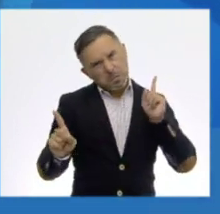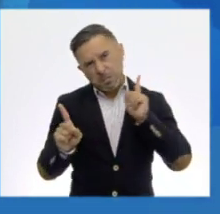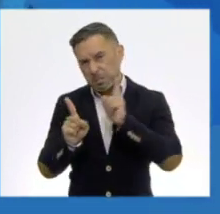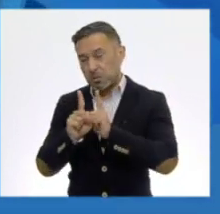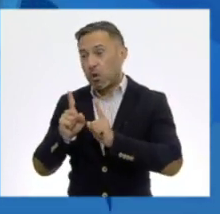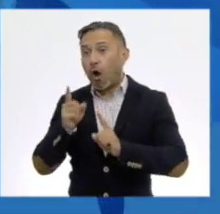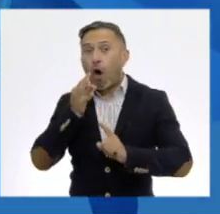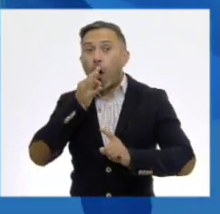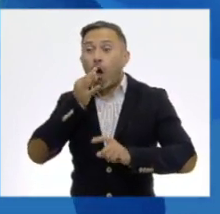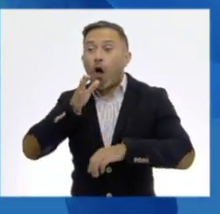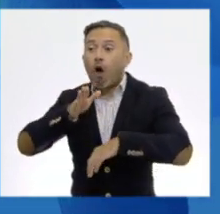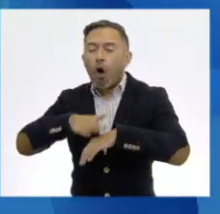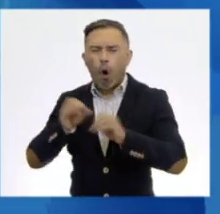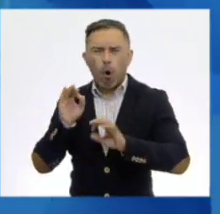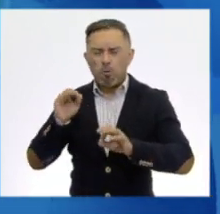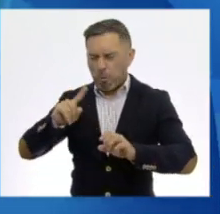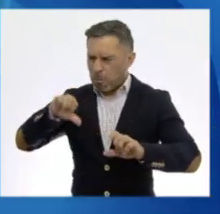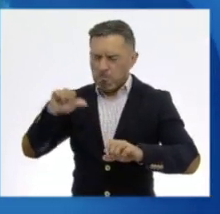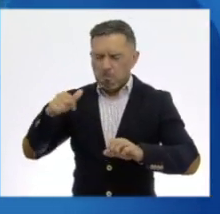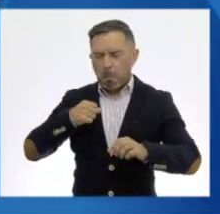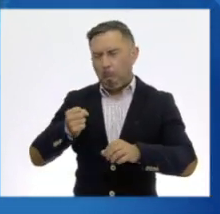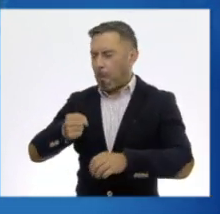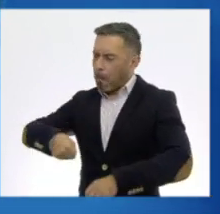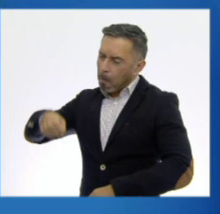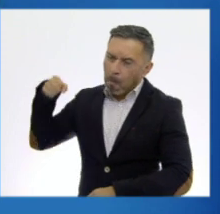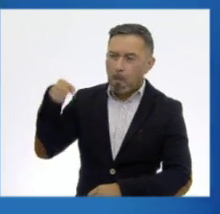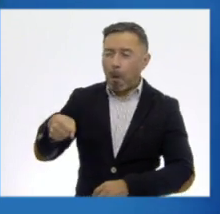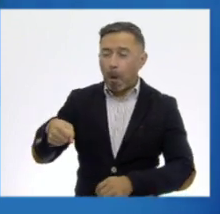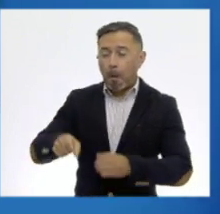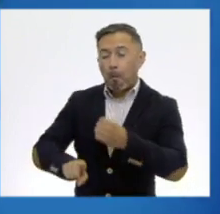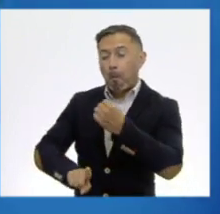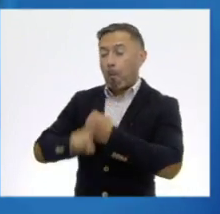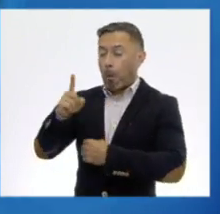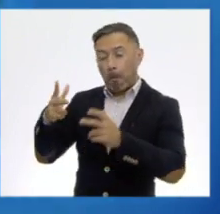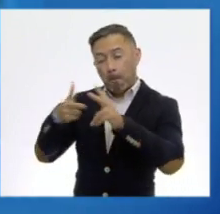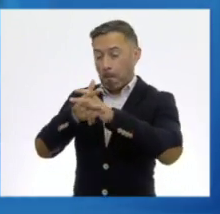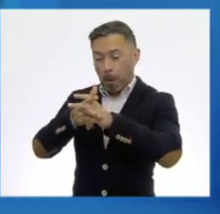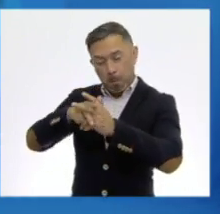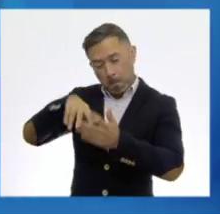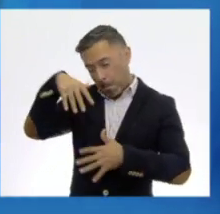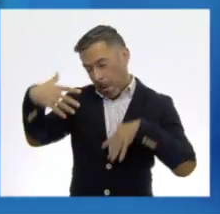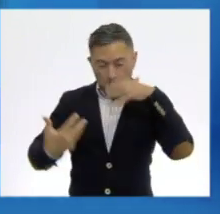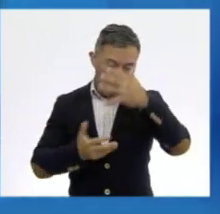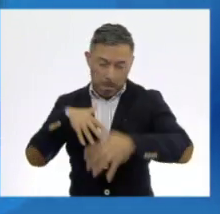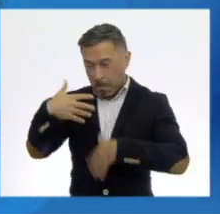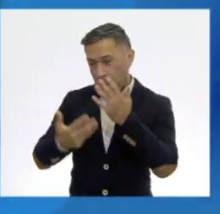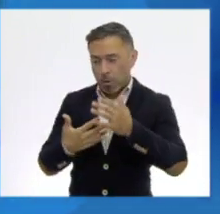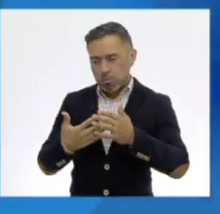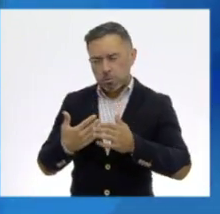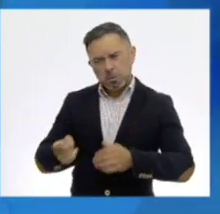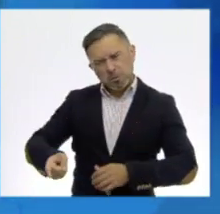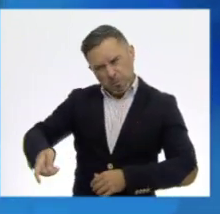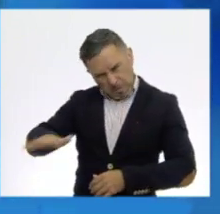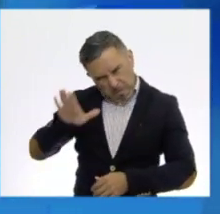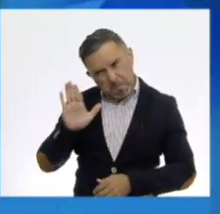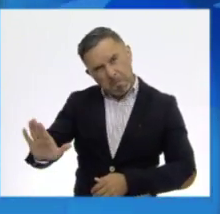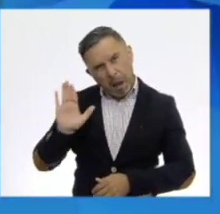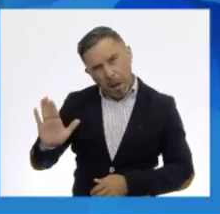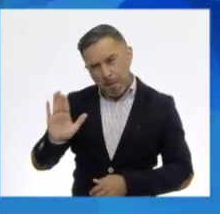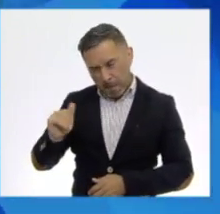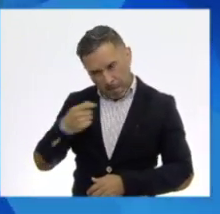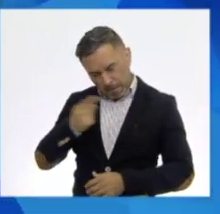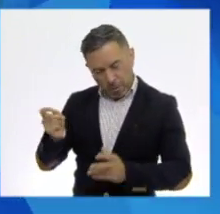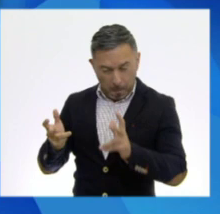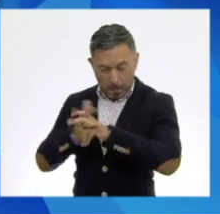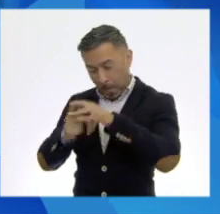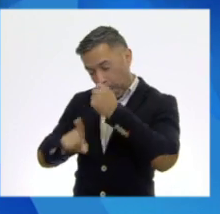terrible puñetazo y comienzas una pelea en medio del salón. Ahora sí me las vas a pagar, piensas tú. Sabes que la